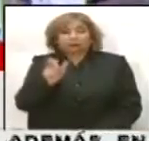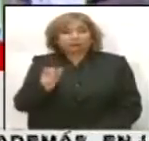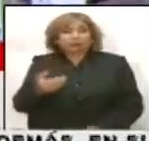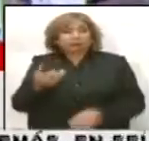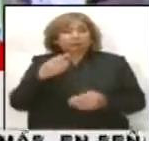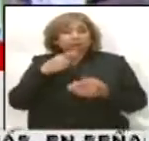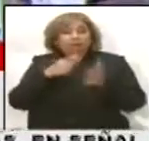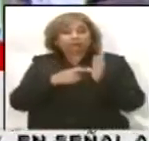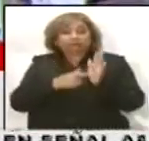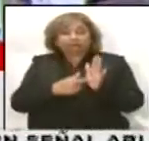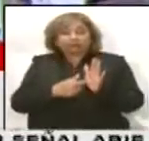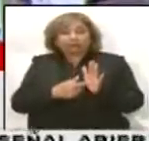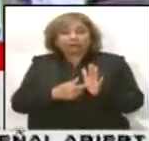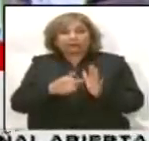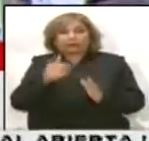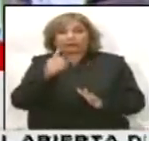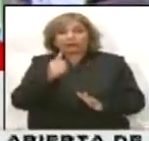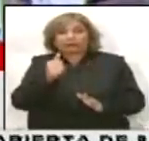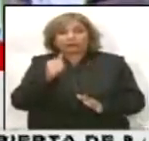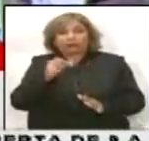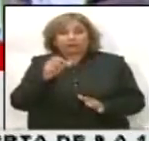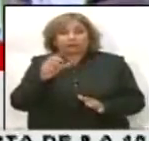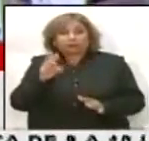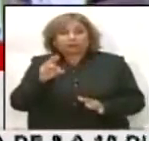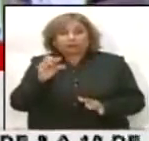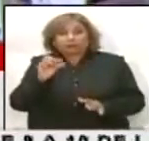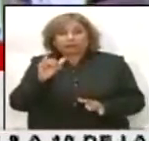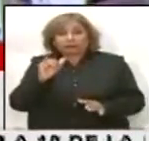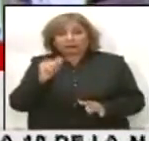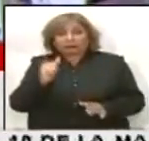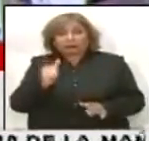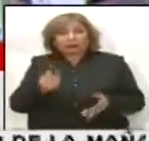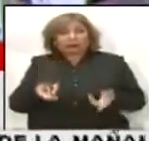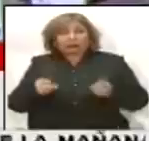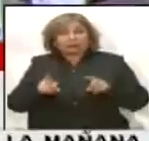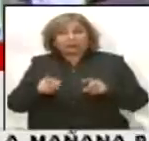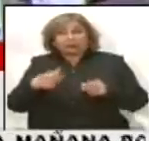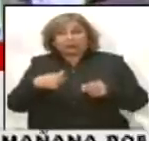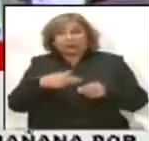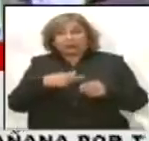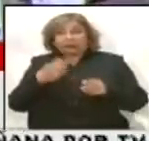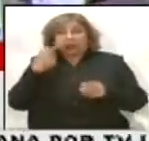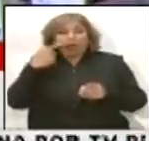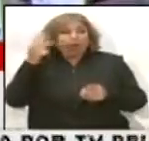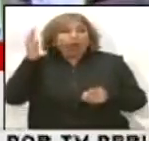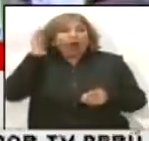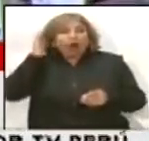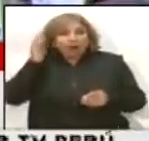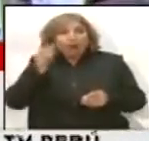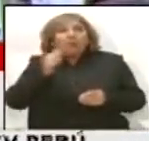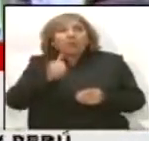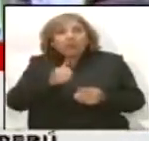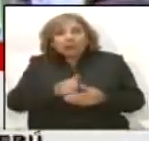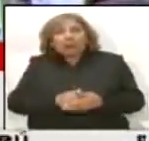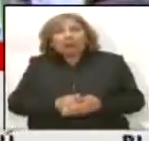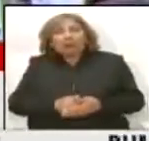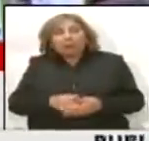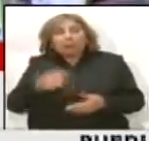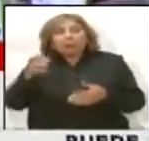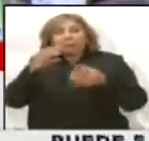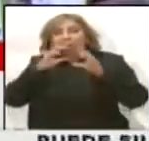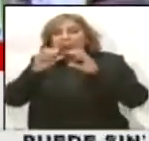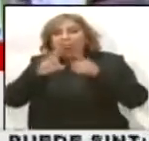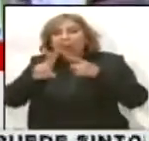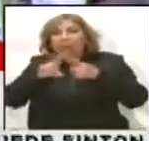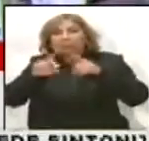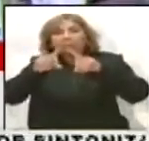cuestión señalada como apologista habría hecho. Me enteré, como también seguramente mucha gente se ha enterado, de su respuesta a través de los medios de comunicación. La señorita